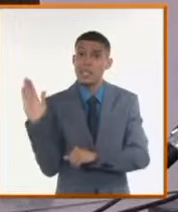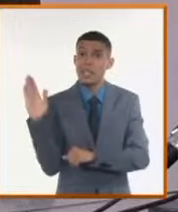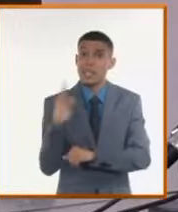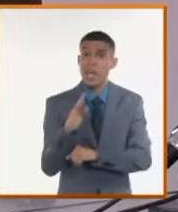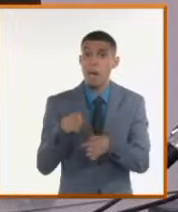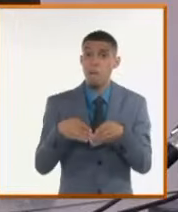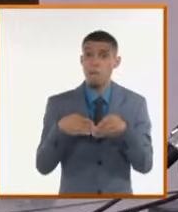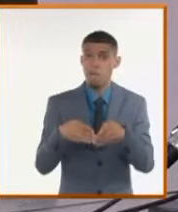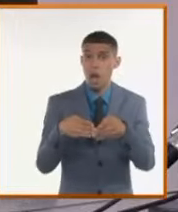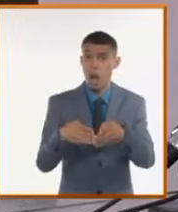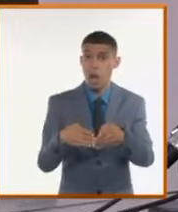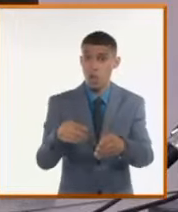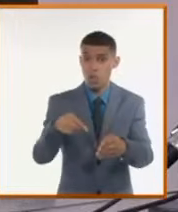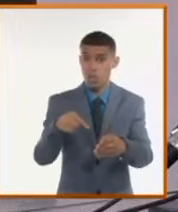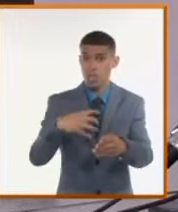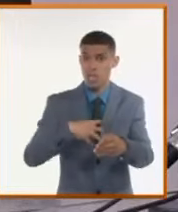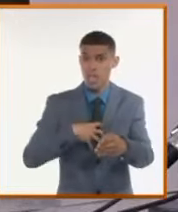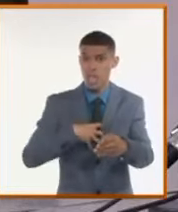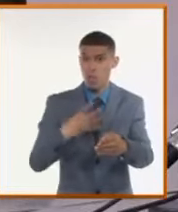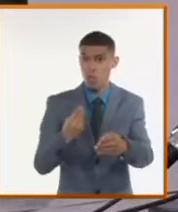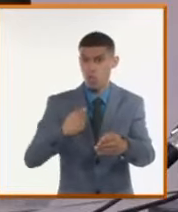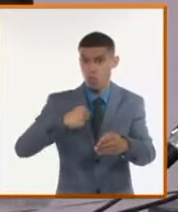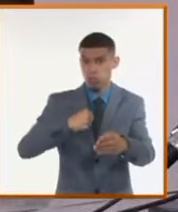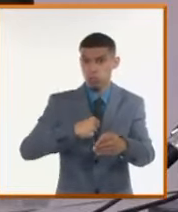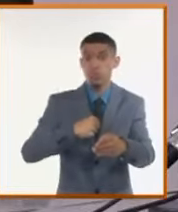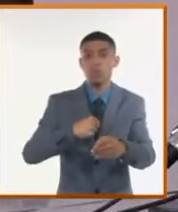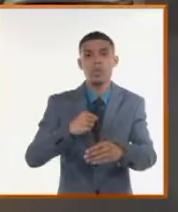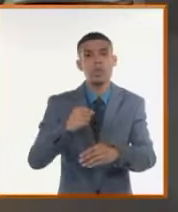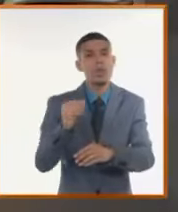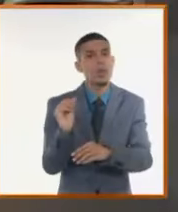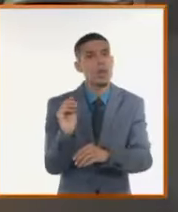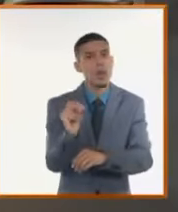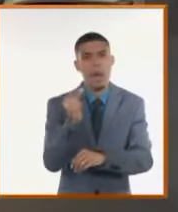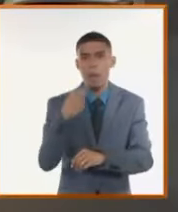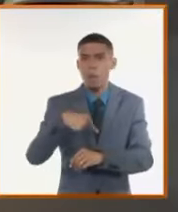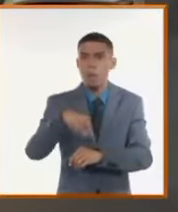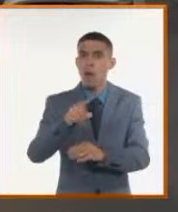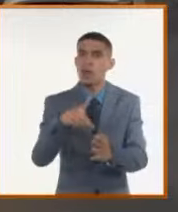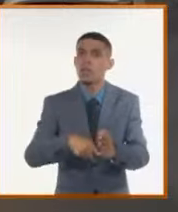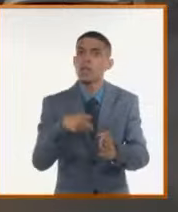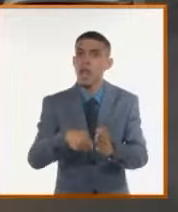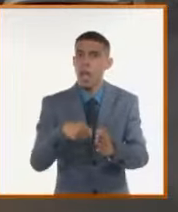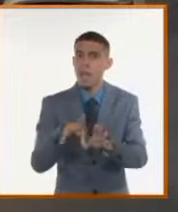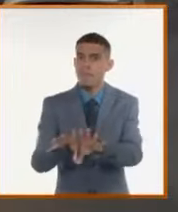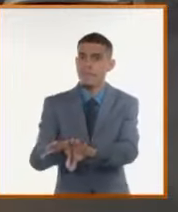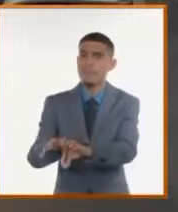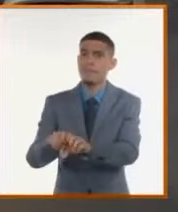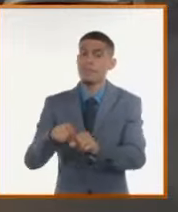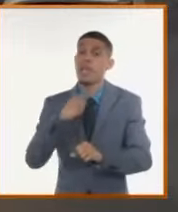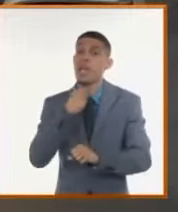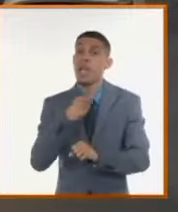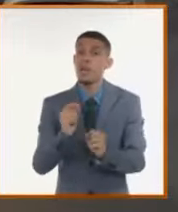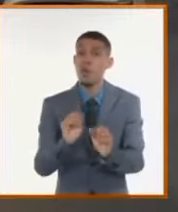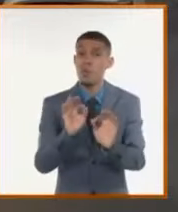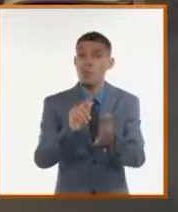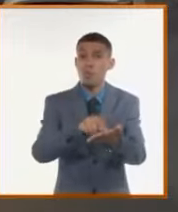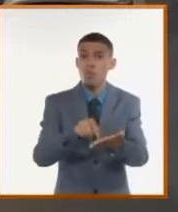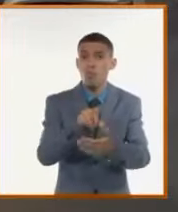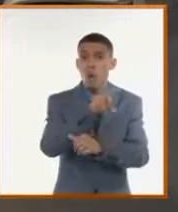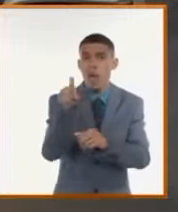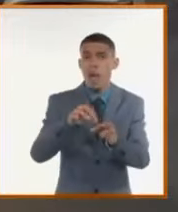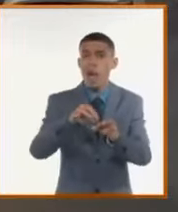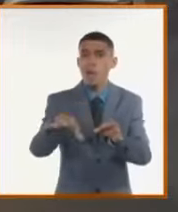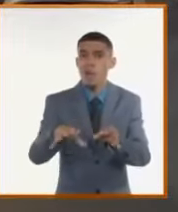barco con determinadas mercancías que hay que llevar de inmediato para que pueda ser distribuida en la canasta básica por ejemplo Eso significa